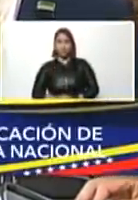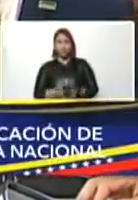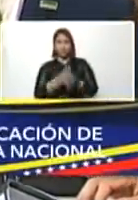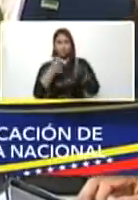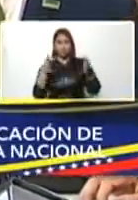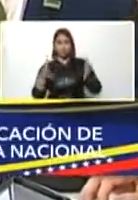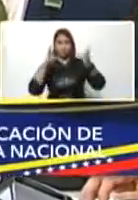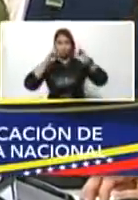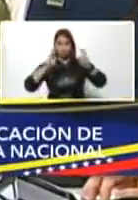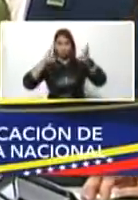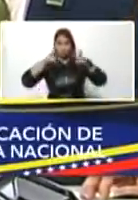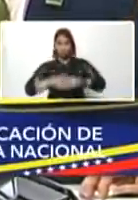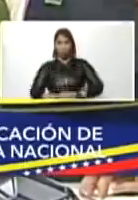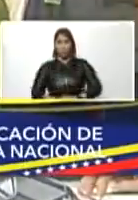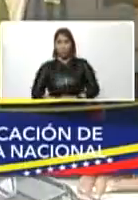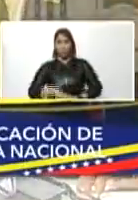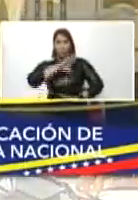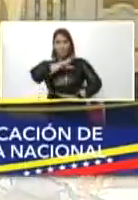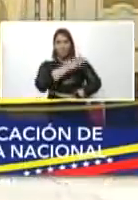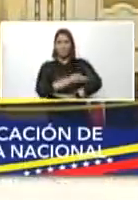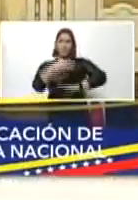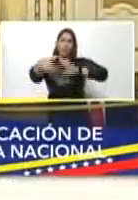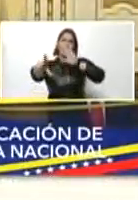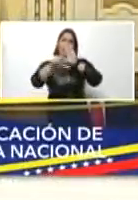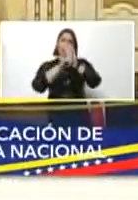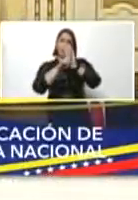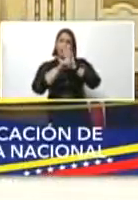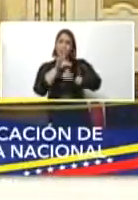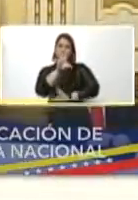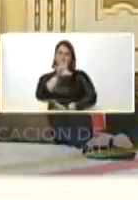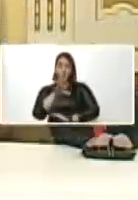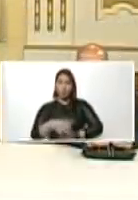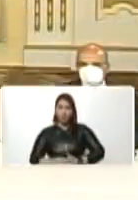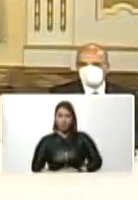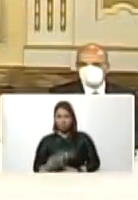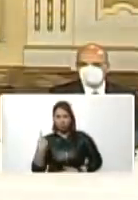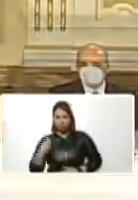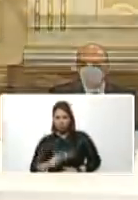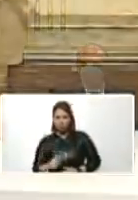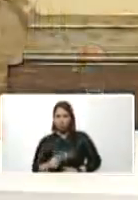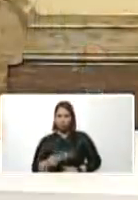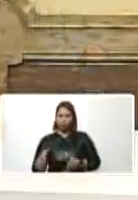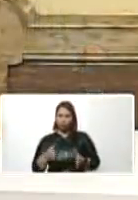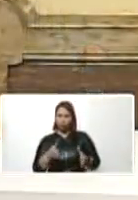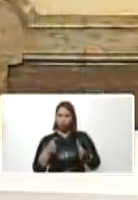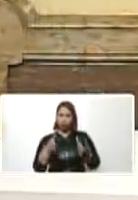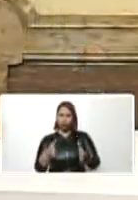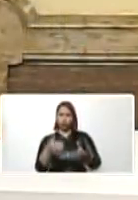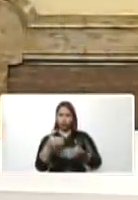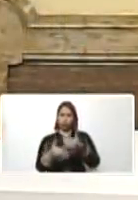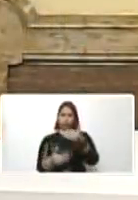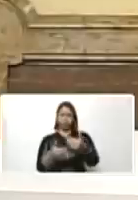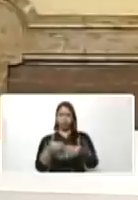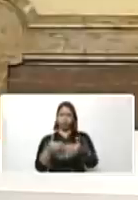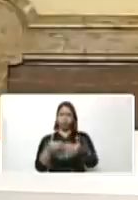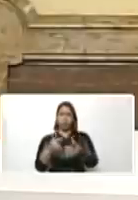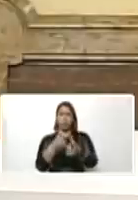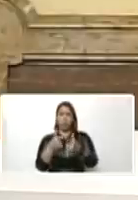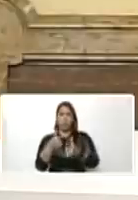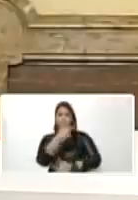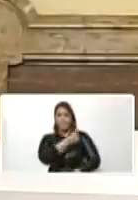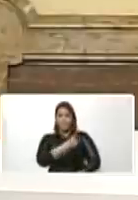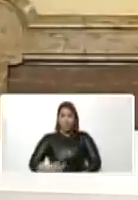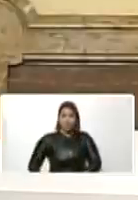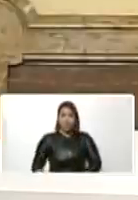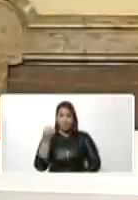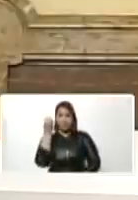temas que el Poder Legislativo de la Nación tiene que llevar adelante. Así que, señor presidente de la